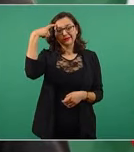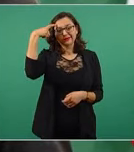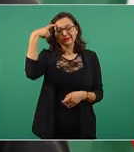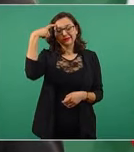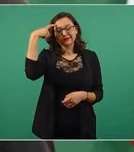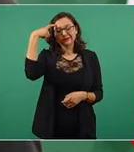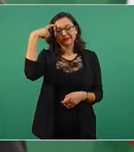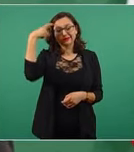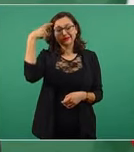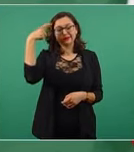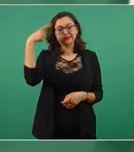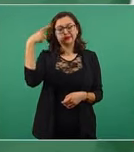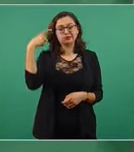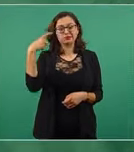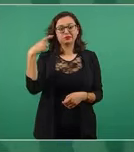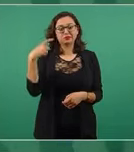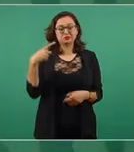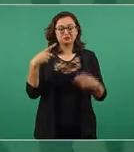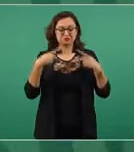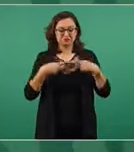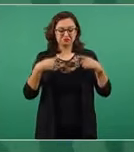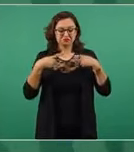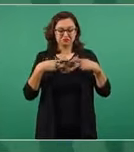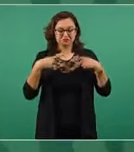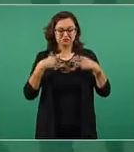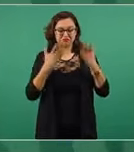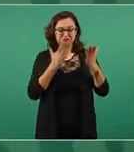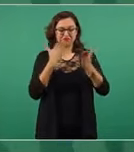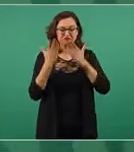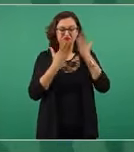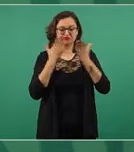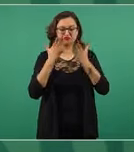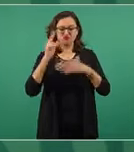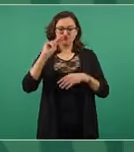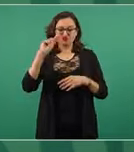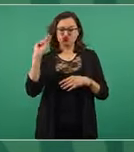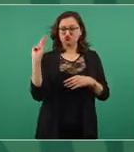el que tiene más nivel educativo